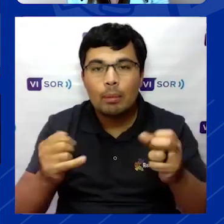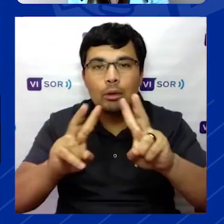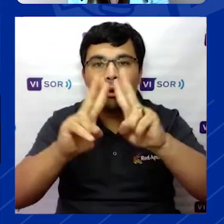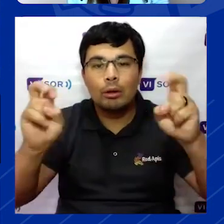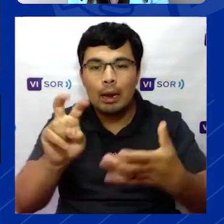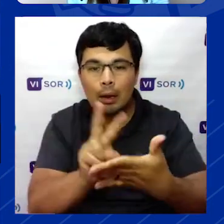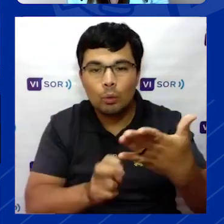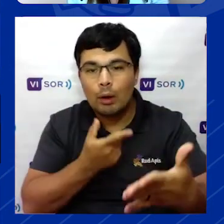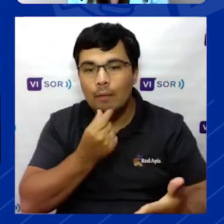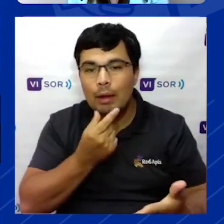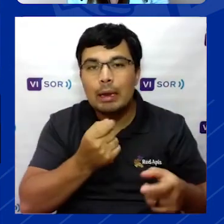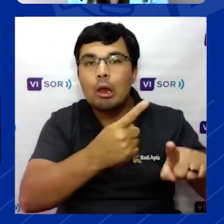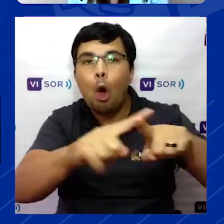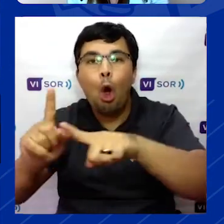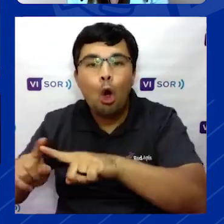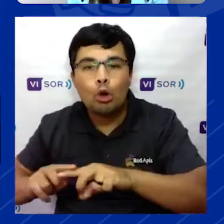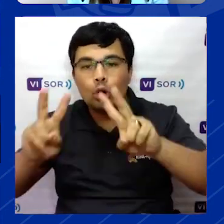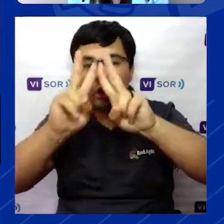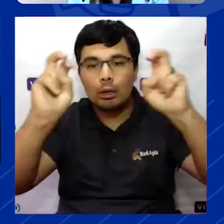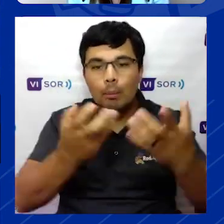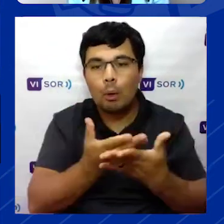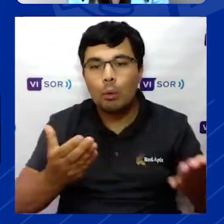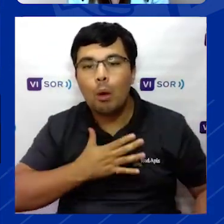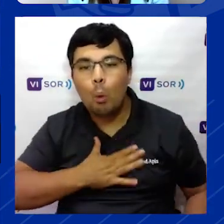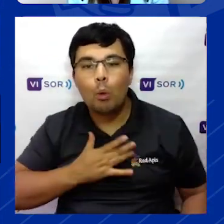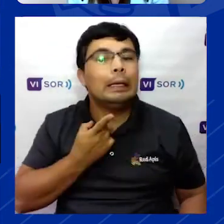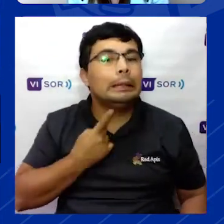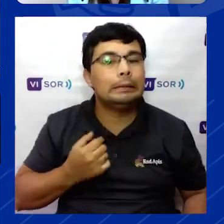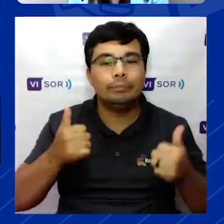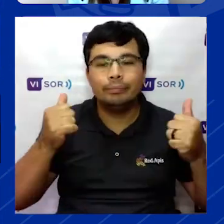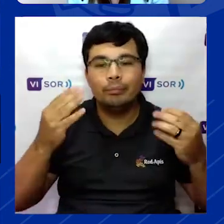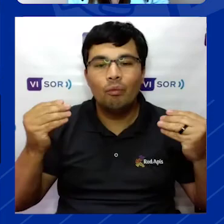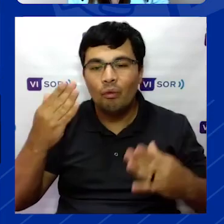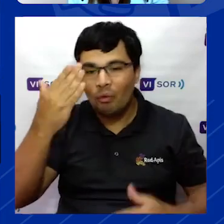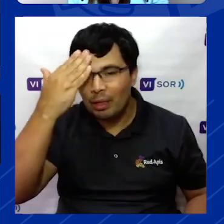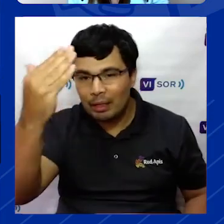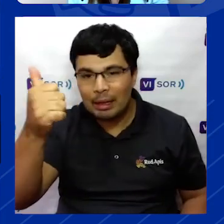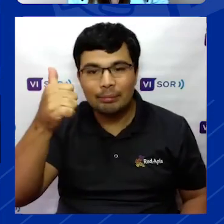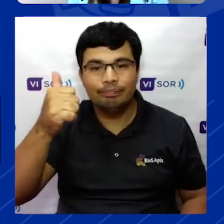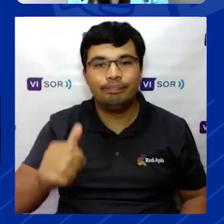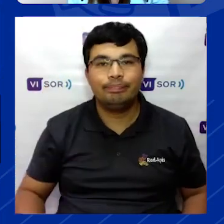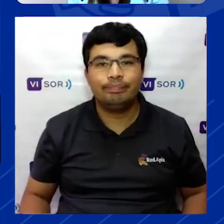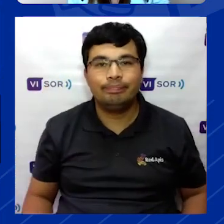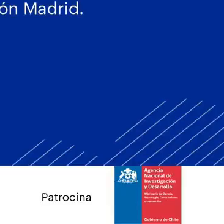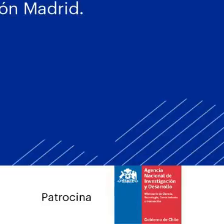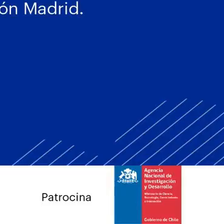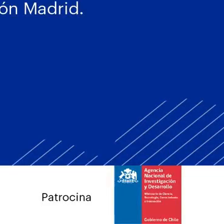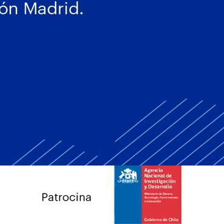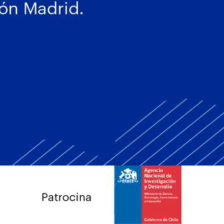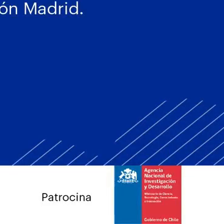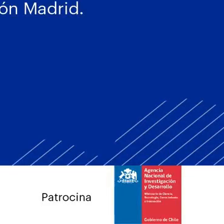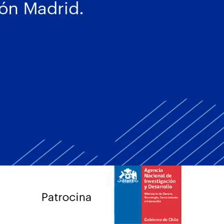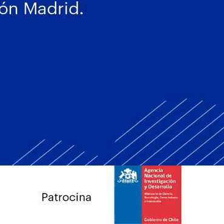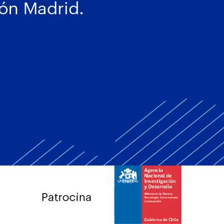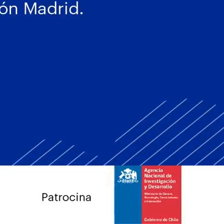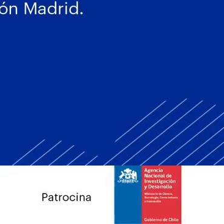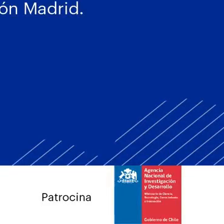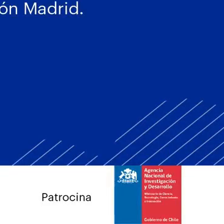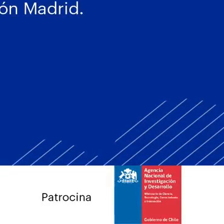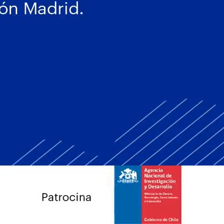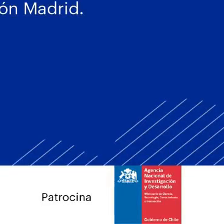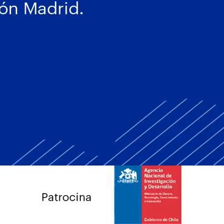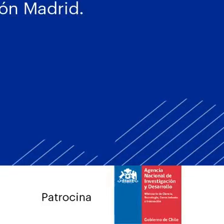ser de su interés. Que tengan un muy buen día. Perfecto. Chao a todos. Chao.